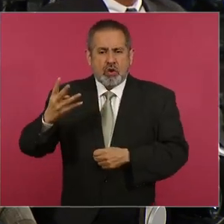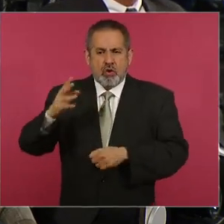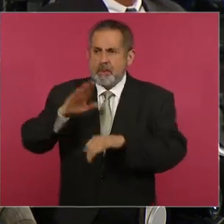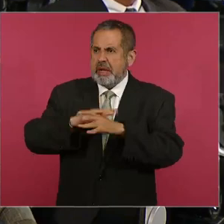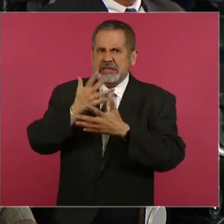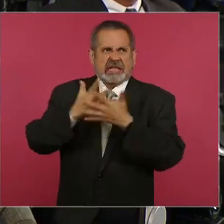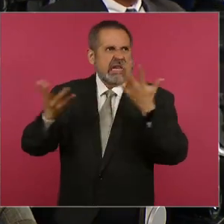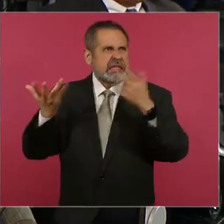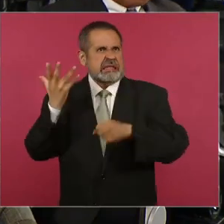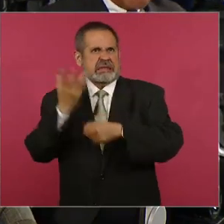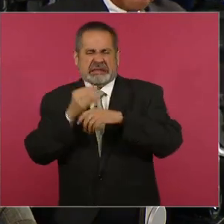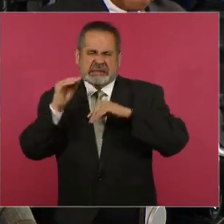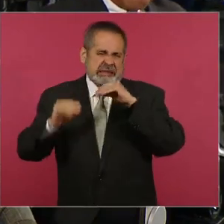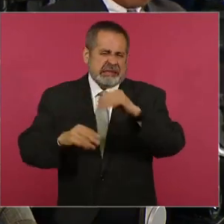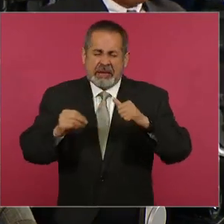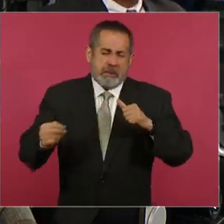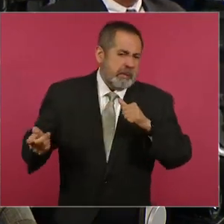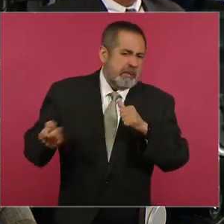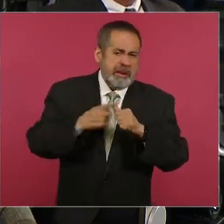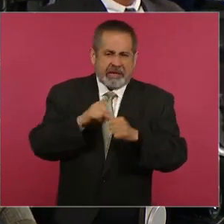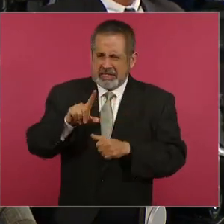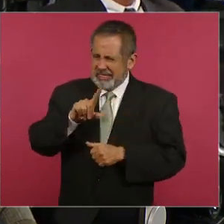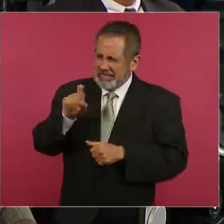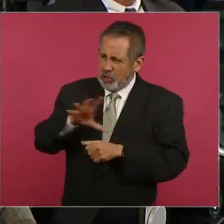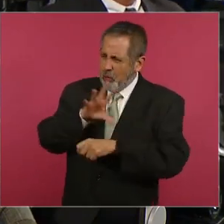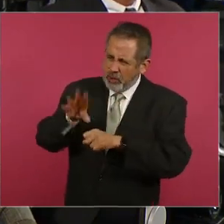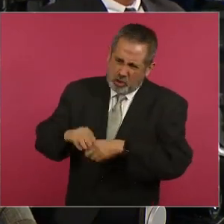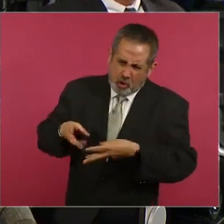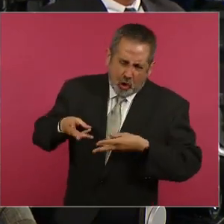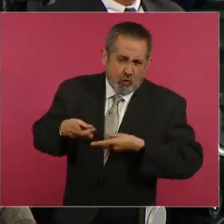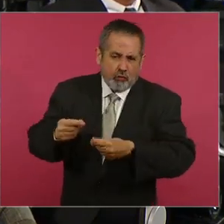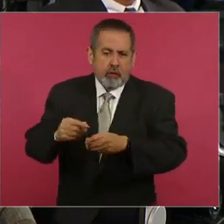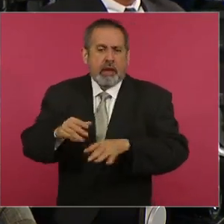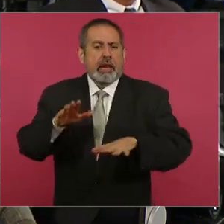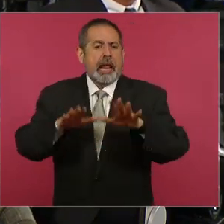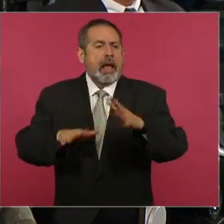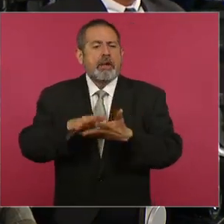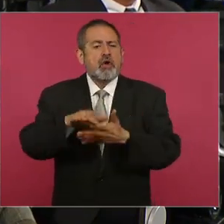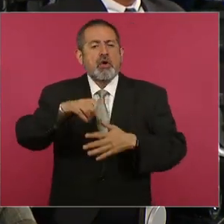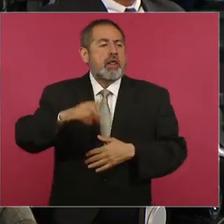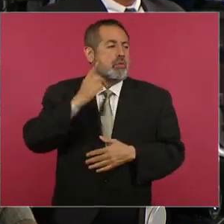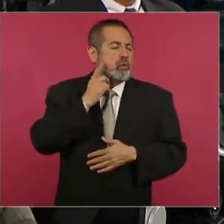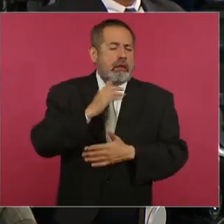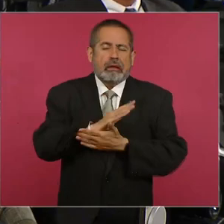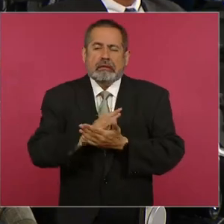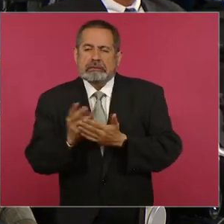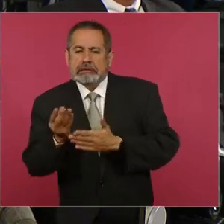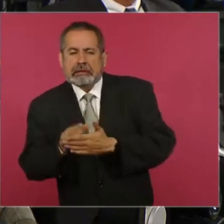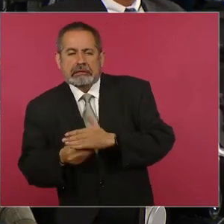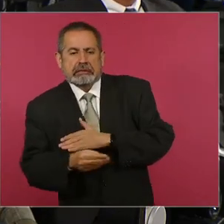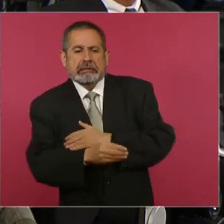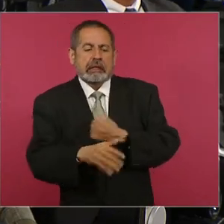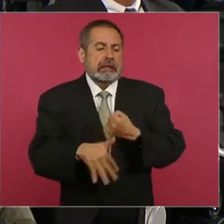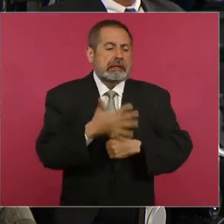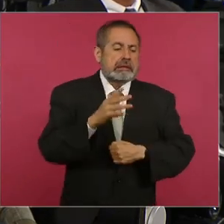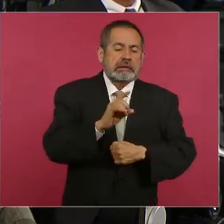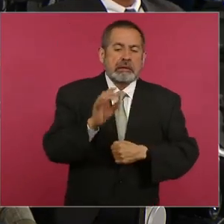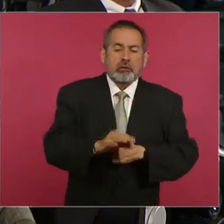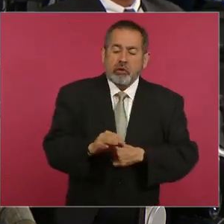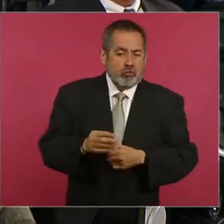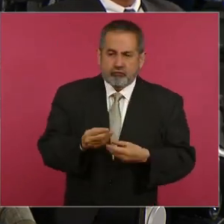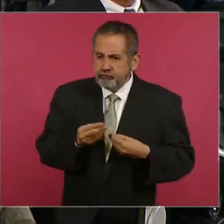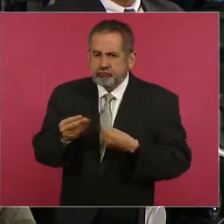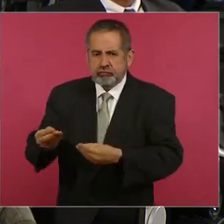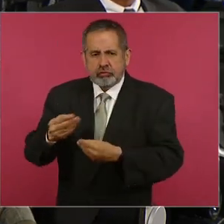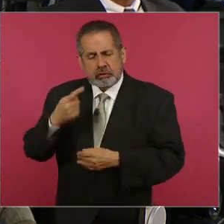país, porque logró utilizar por primera vez el 100% de los recursos, porque normalmente los diputados pues se quedaban con un moche del 15 o 30%, ¿no?